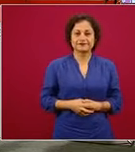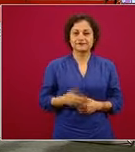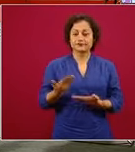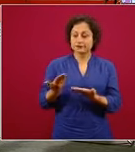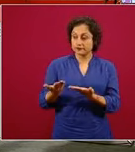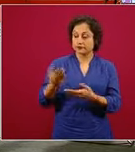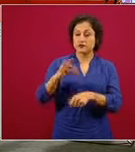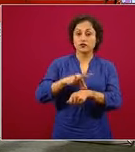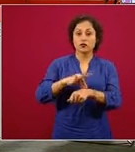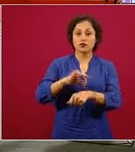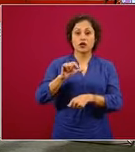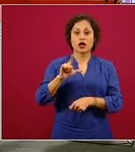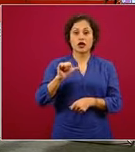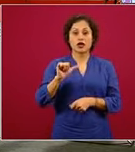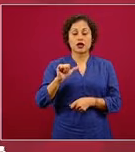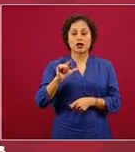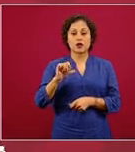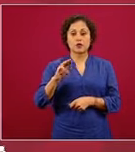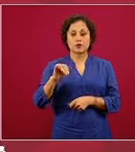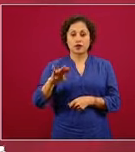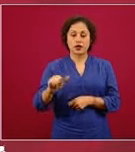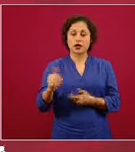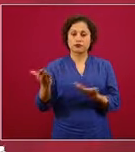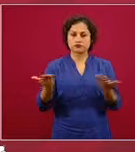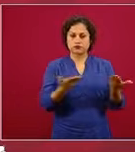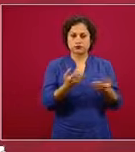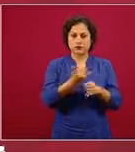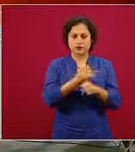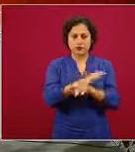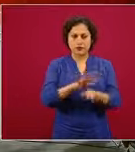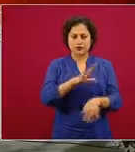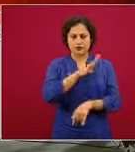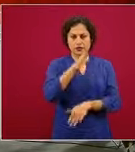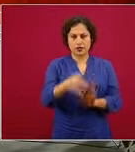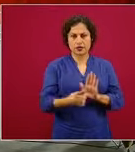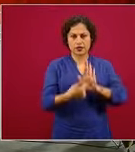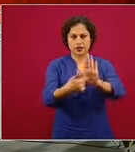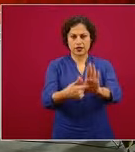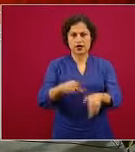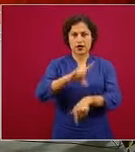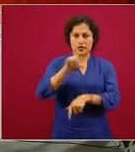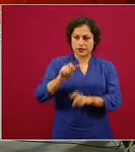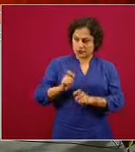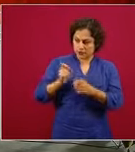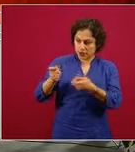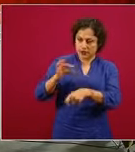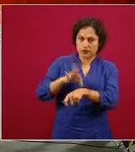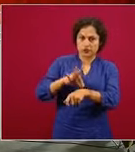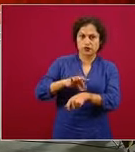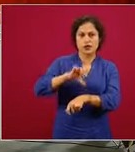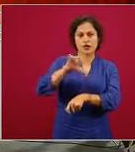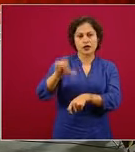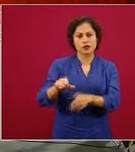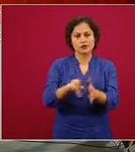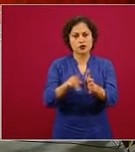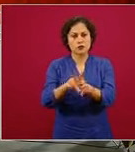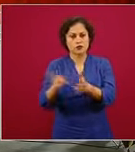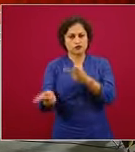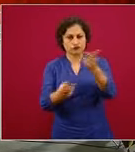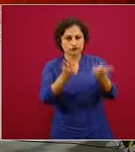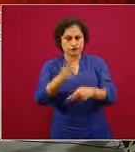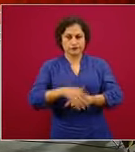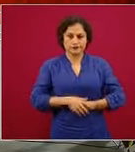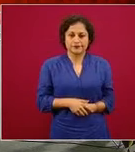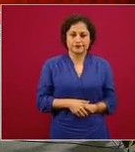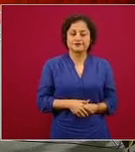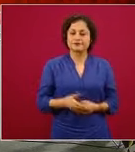doctor Salomía si presenta de manera sintética el informe técnico, luego el doctor, y abrimos algunas preguntas. Con su